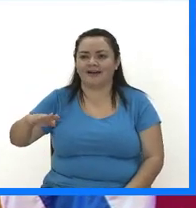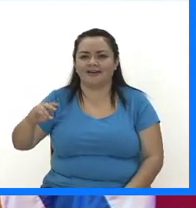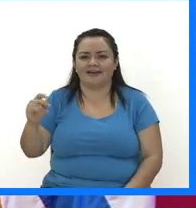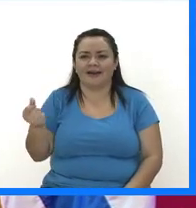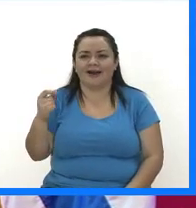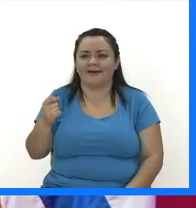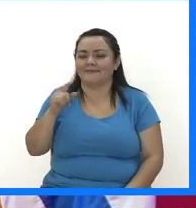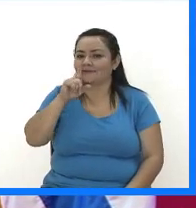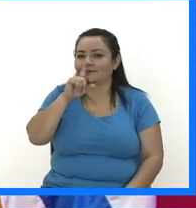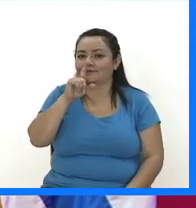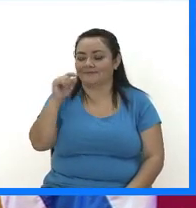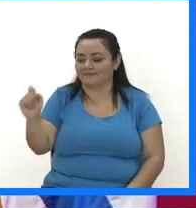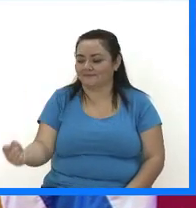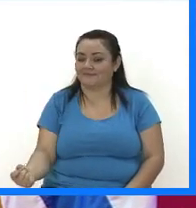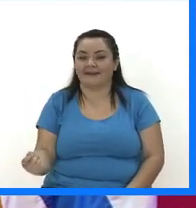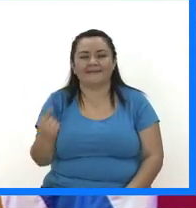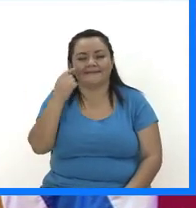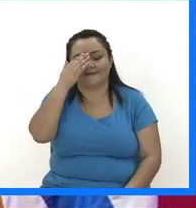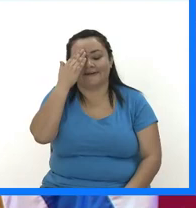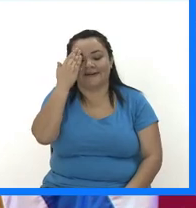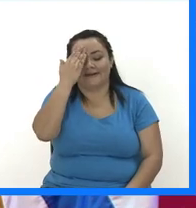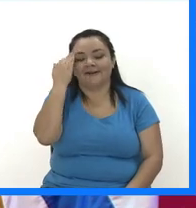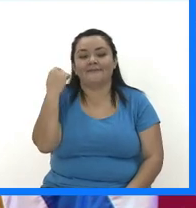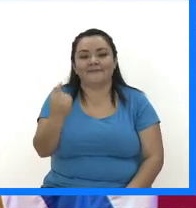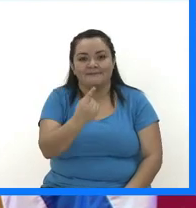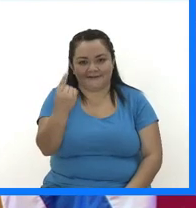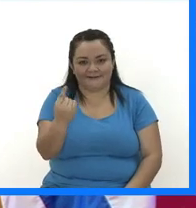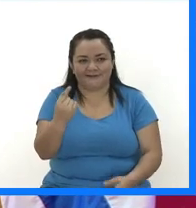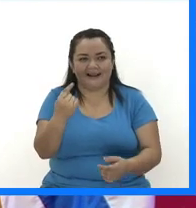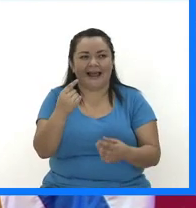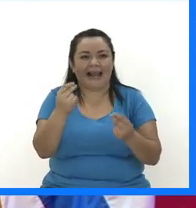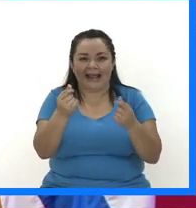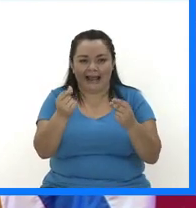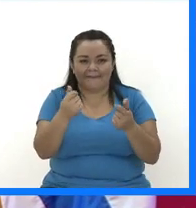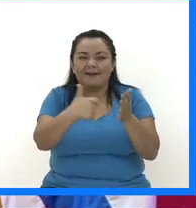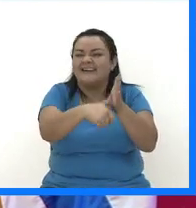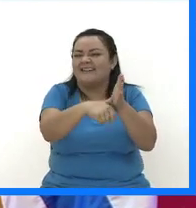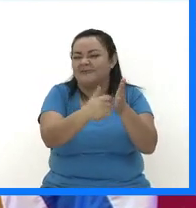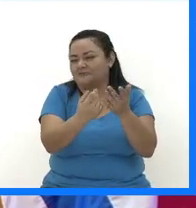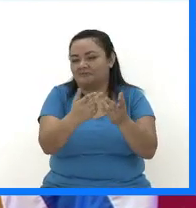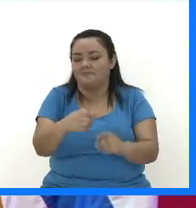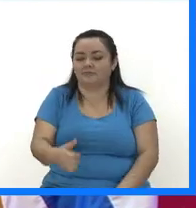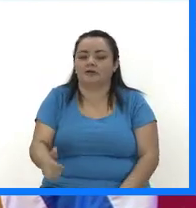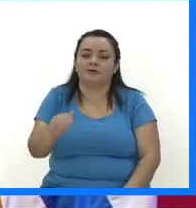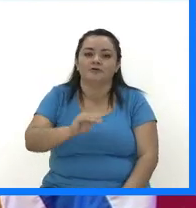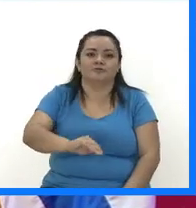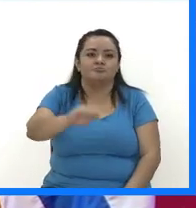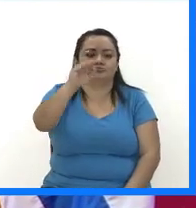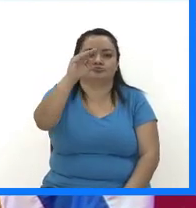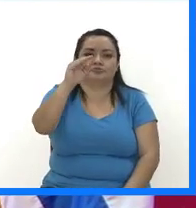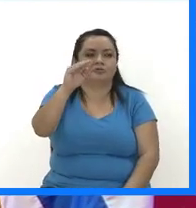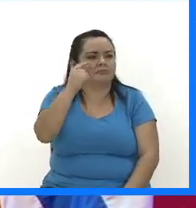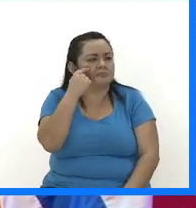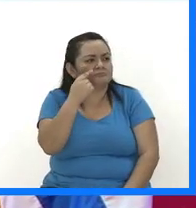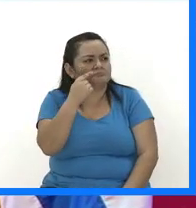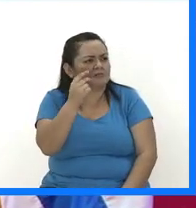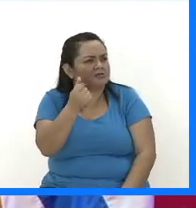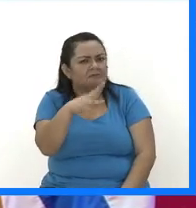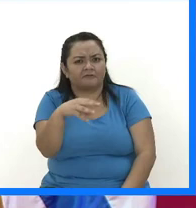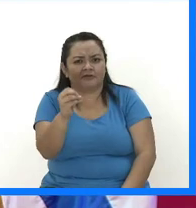rapidito va para arriba note amigas de esa gente que logra ser alcalde logra ser diputado para arriba y de repente con los universal se secaron